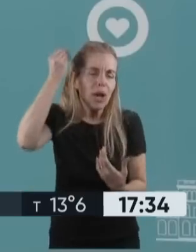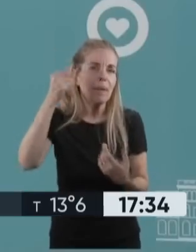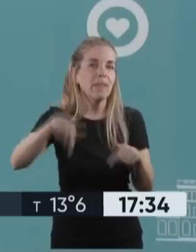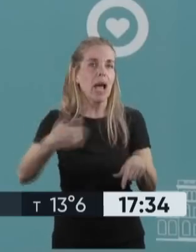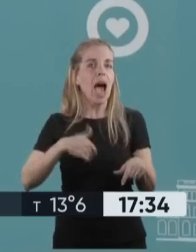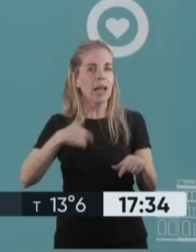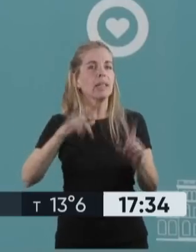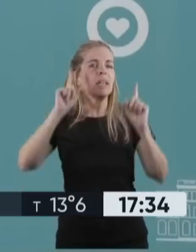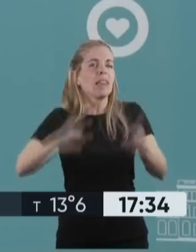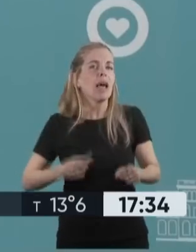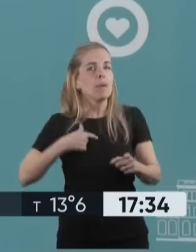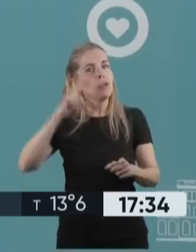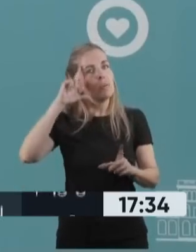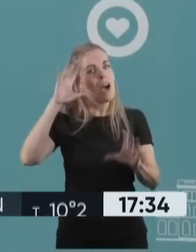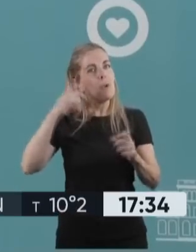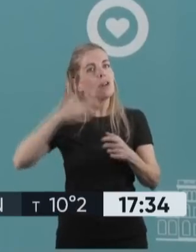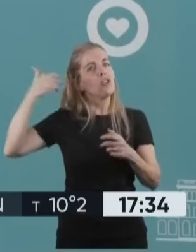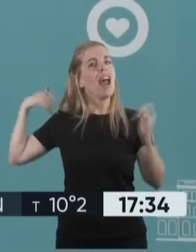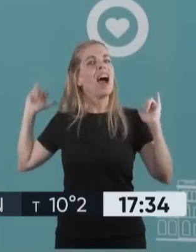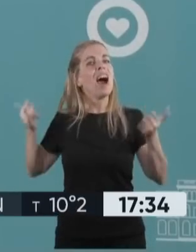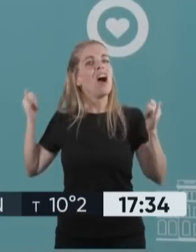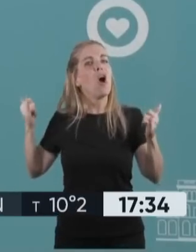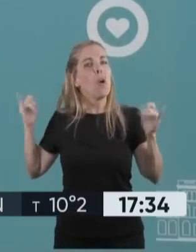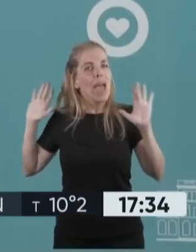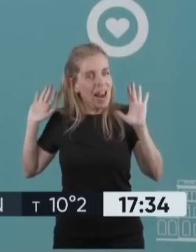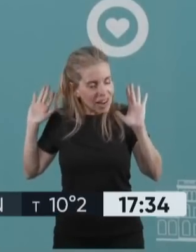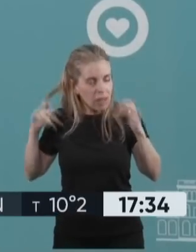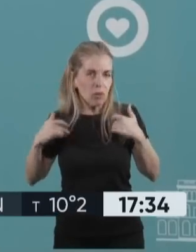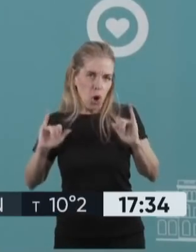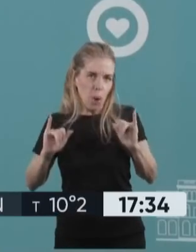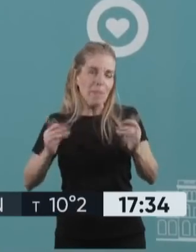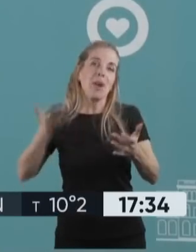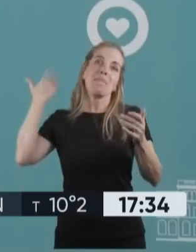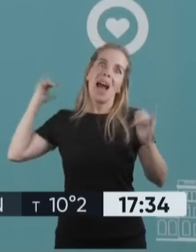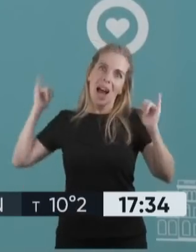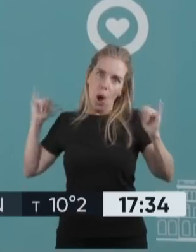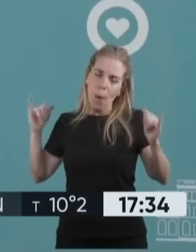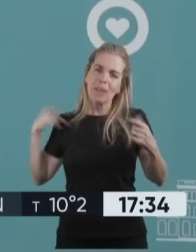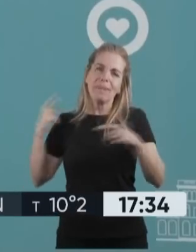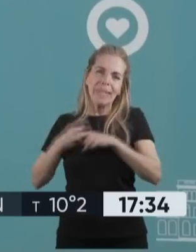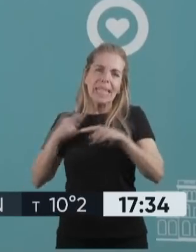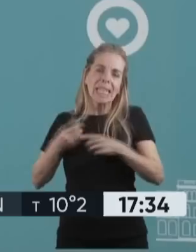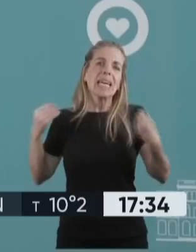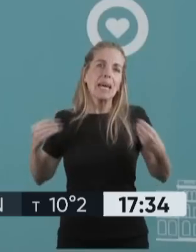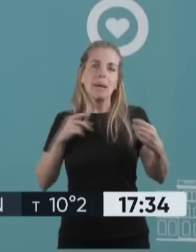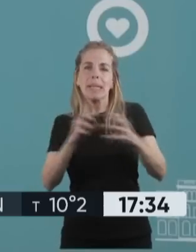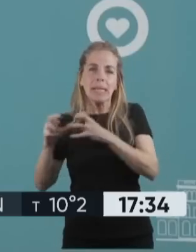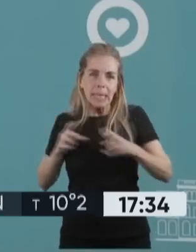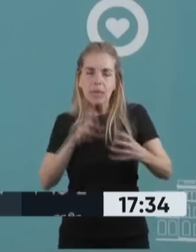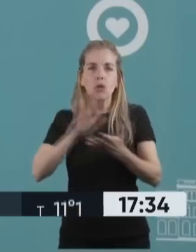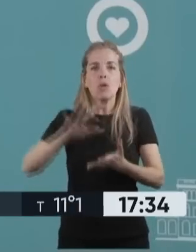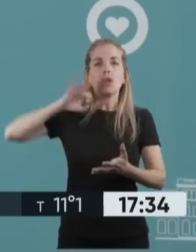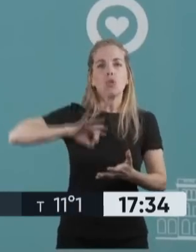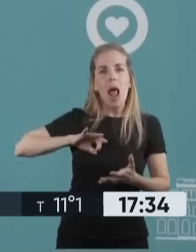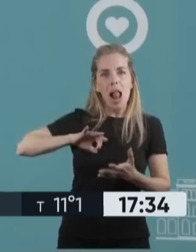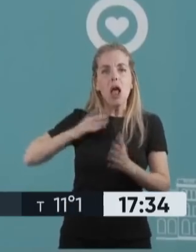recuerdo siendo joven, más joven, cuando se discutía allí por el Frenapo, los que recuerdan aquella época, siempre